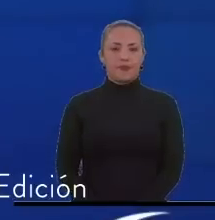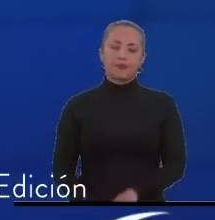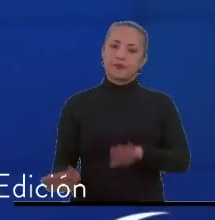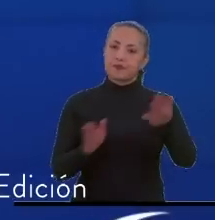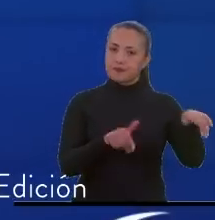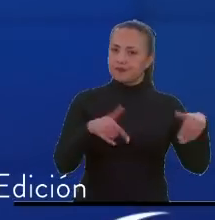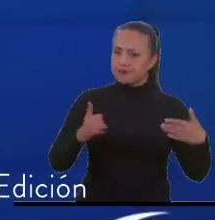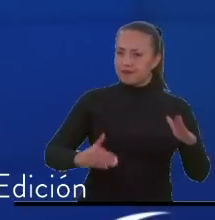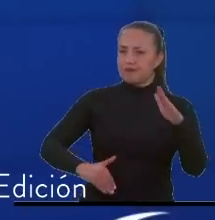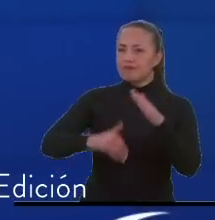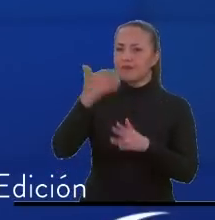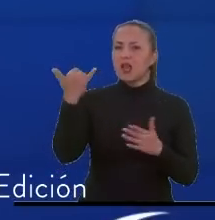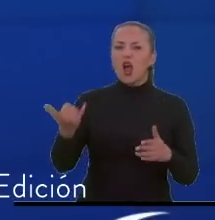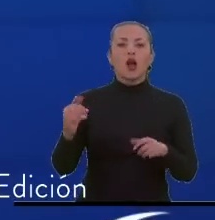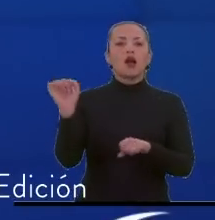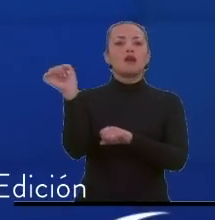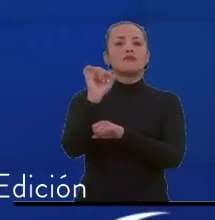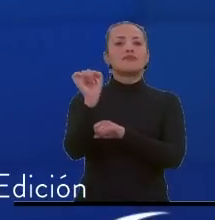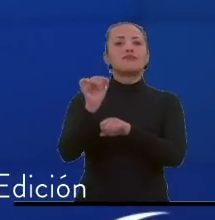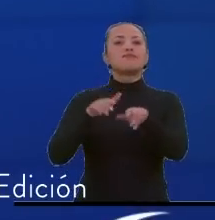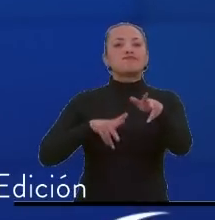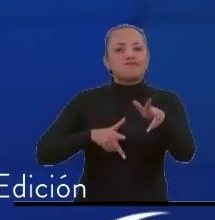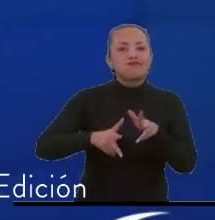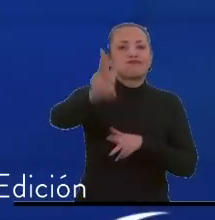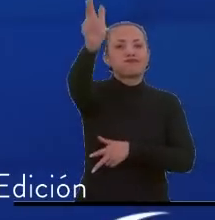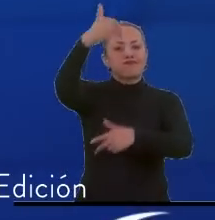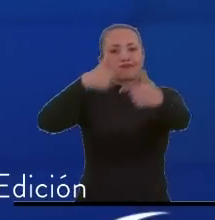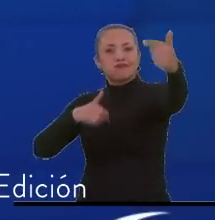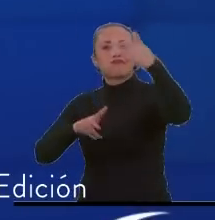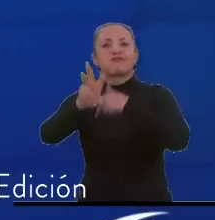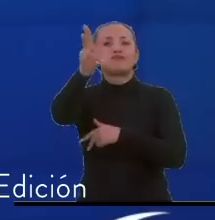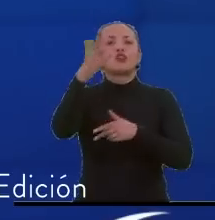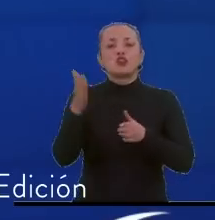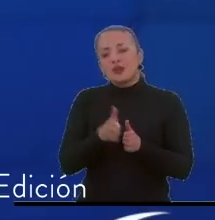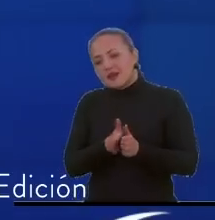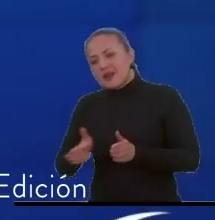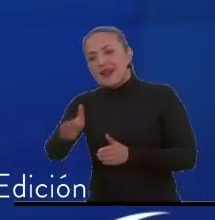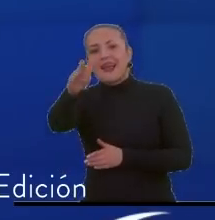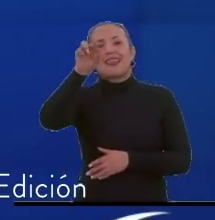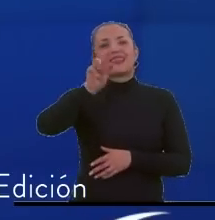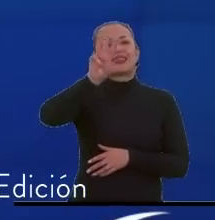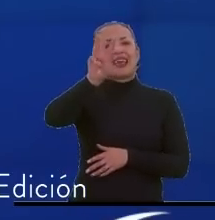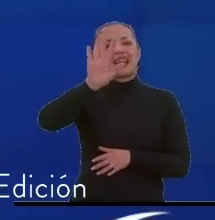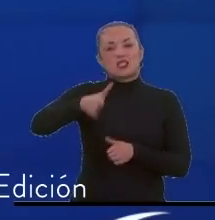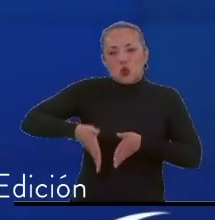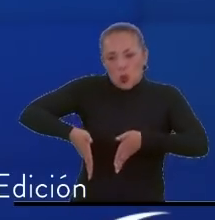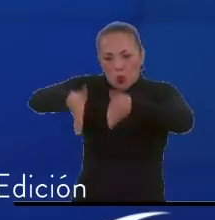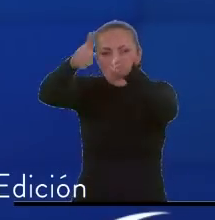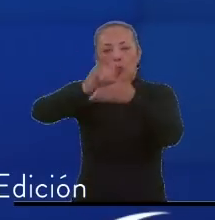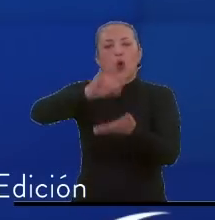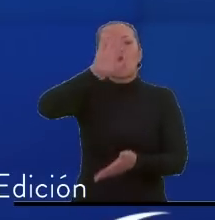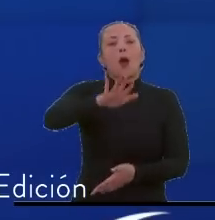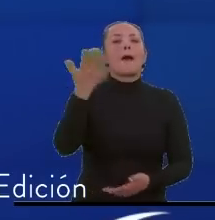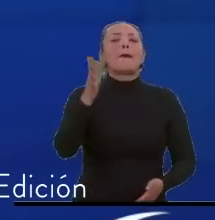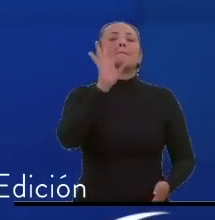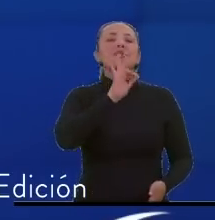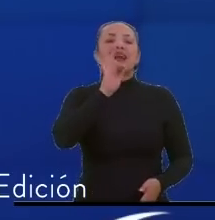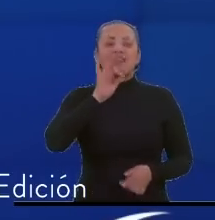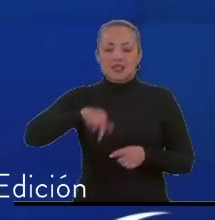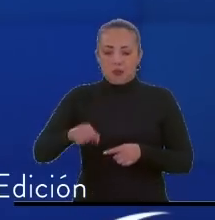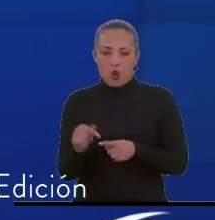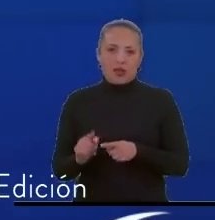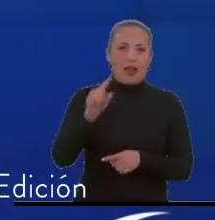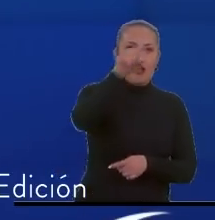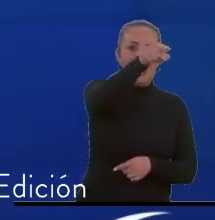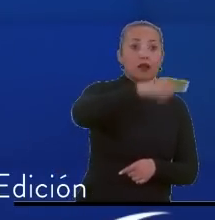Y arrancó la circulación de vehículos por el tramo 3 de la vía Bogotá-Villavicencio. Sus usuarios quedaron muy satisfechos con la mega obra que tuvo un costo